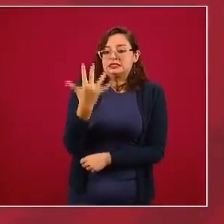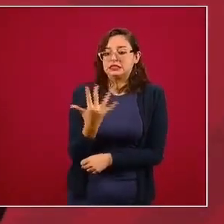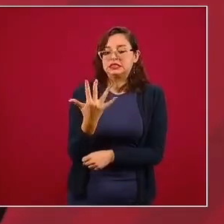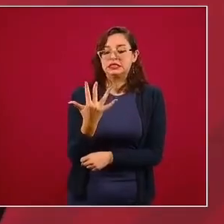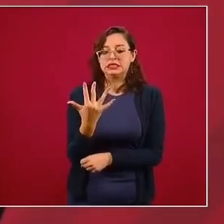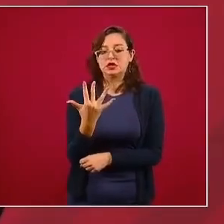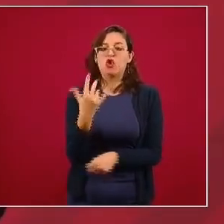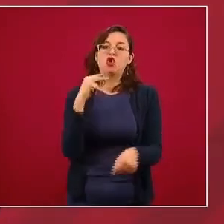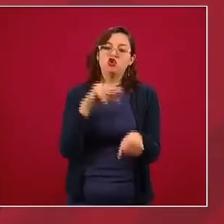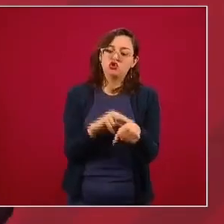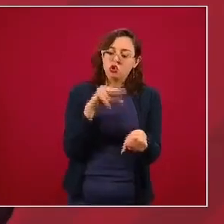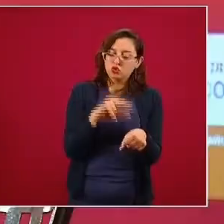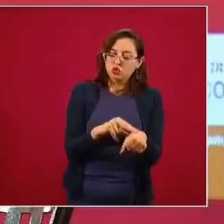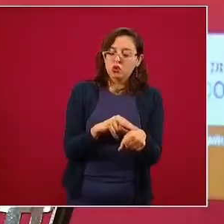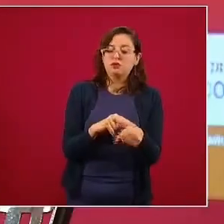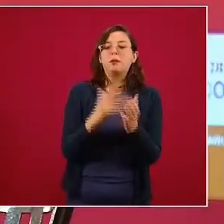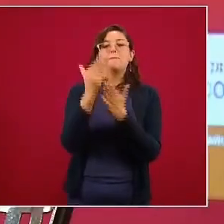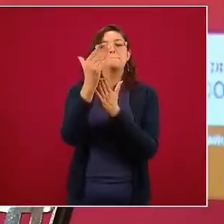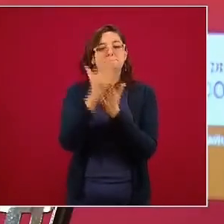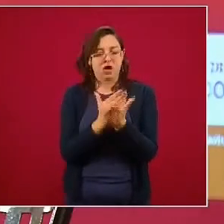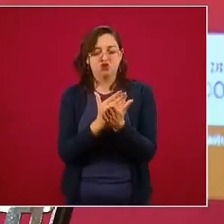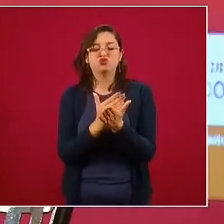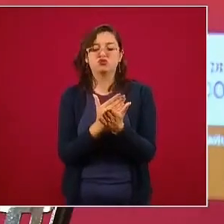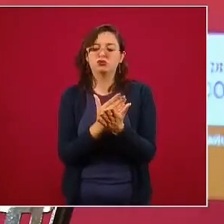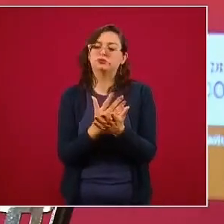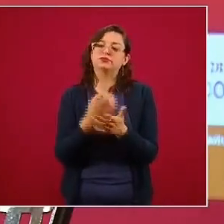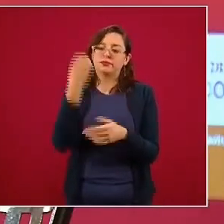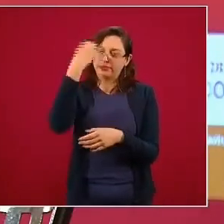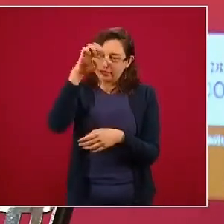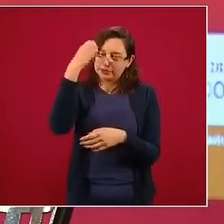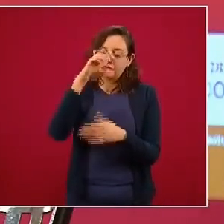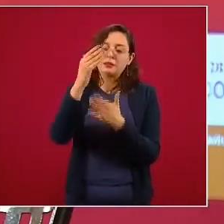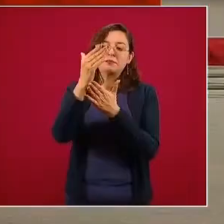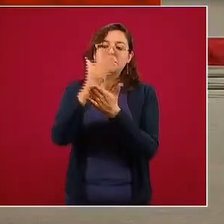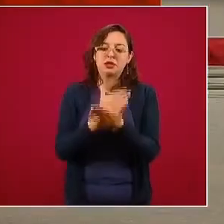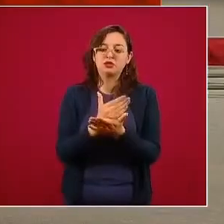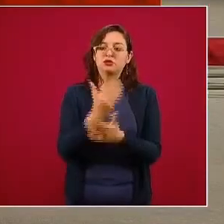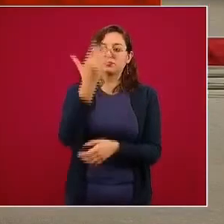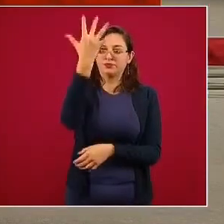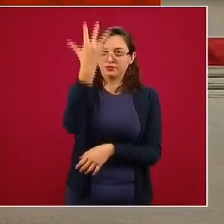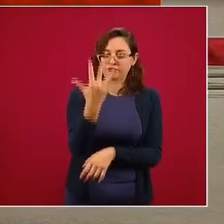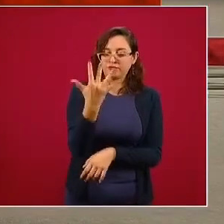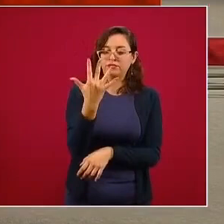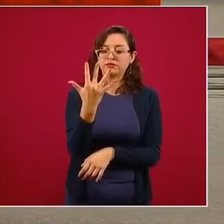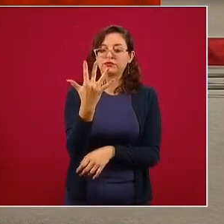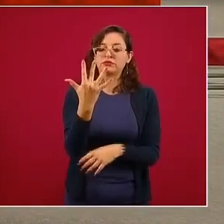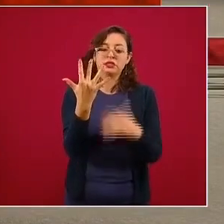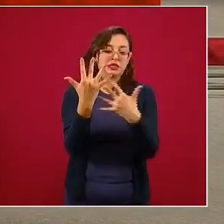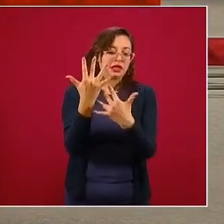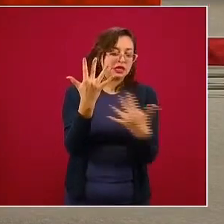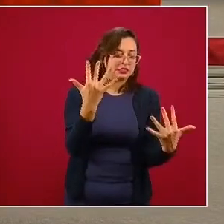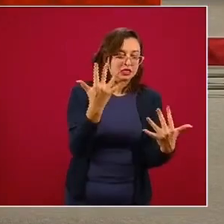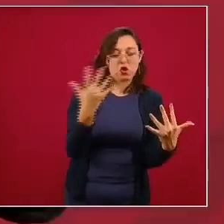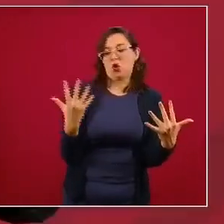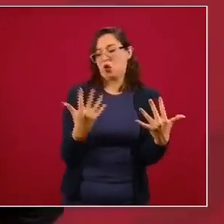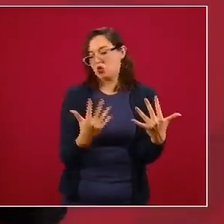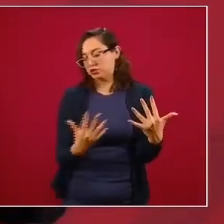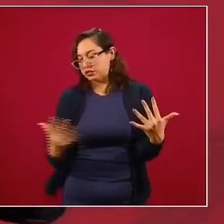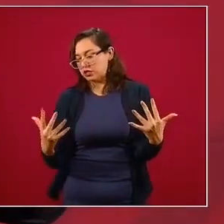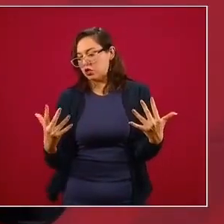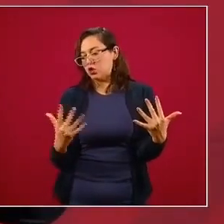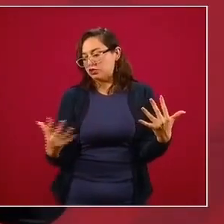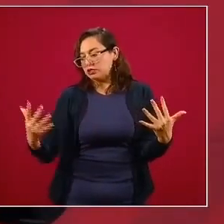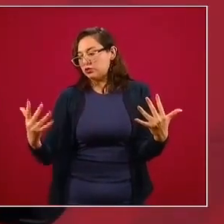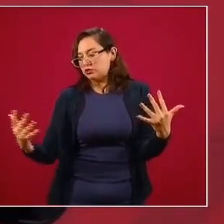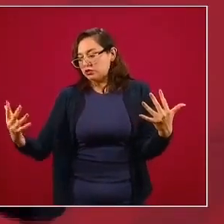tan expertos, es decir, con menores años de experiencia, y cada uno de esos 5 coordina a otros 5 con